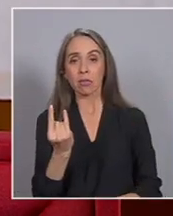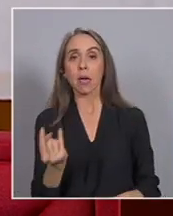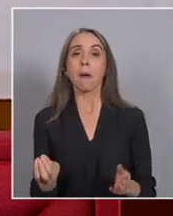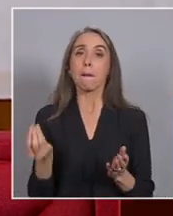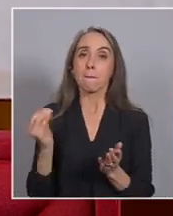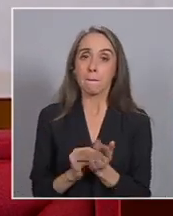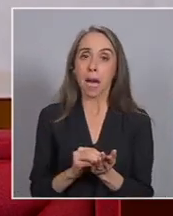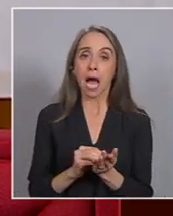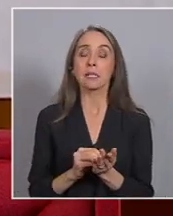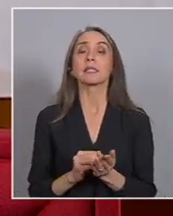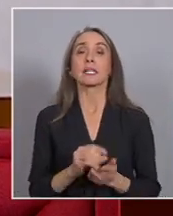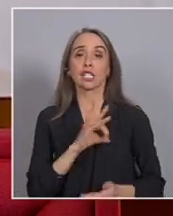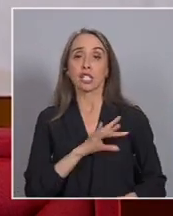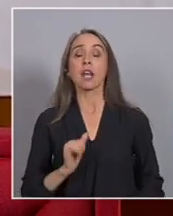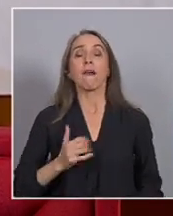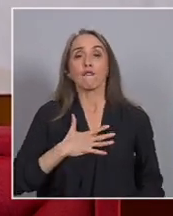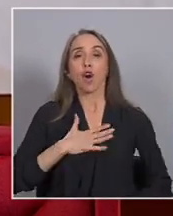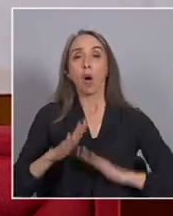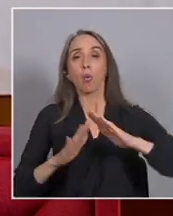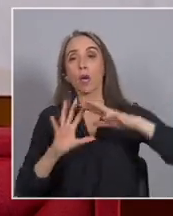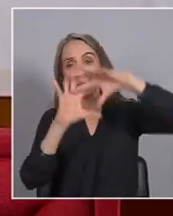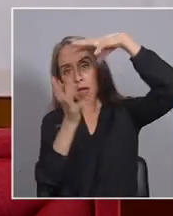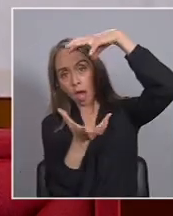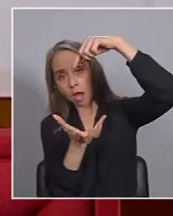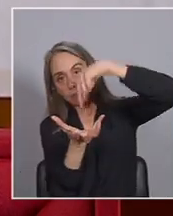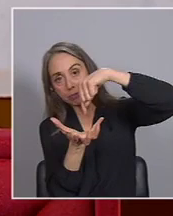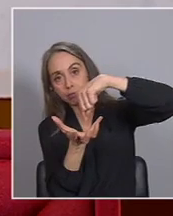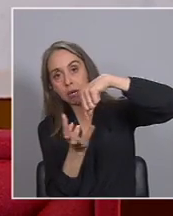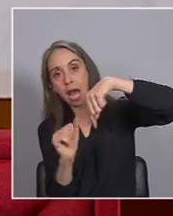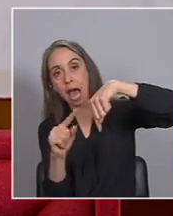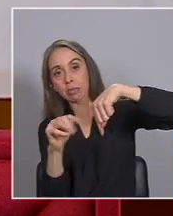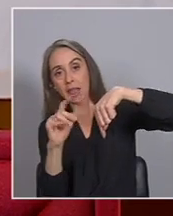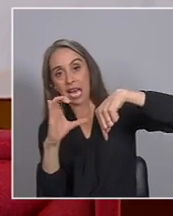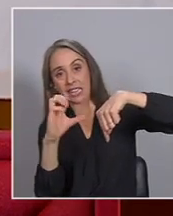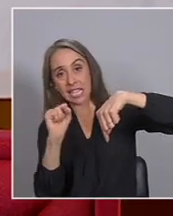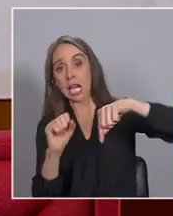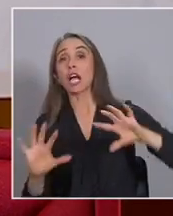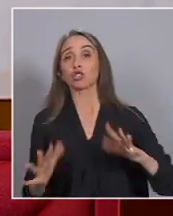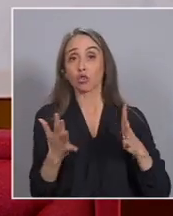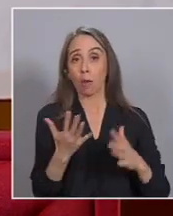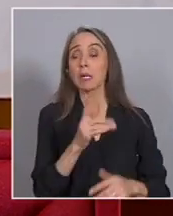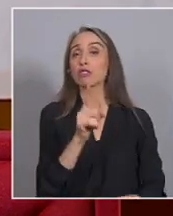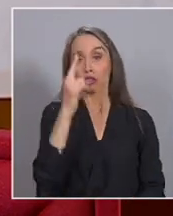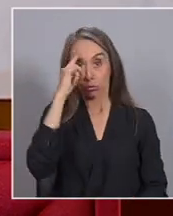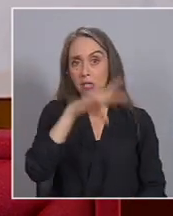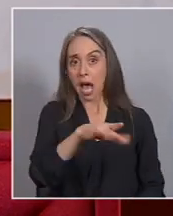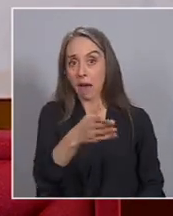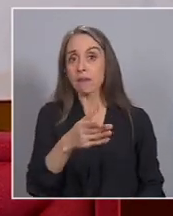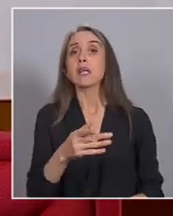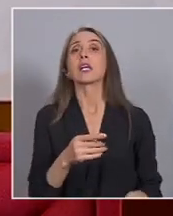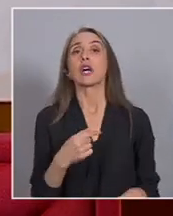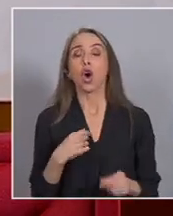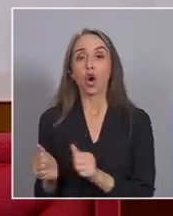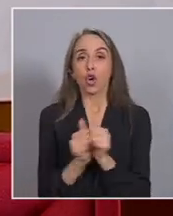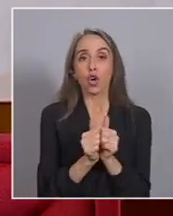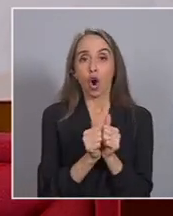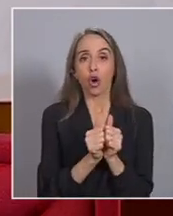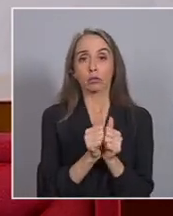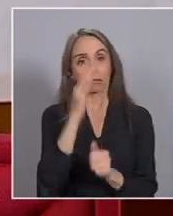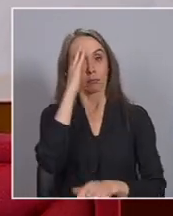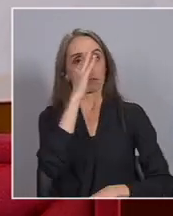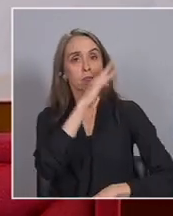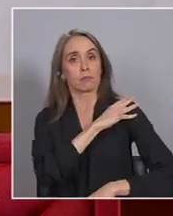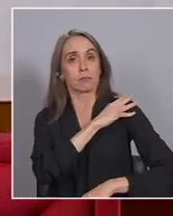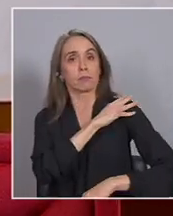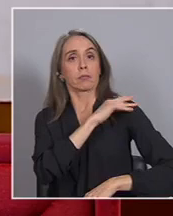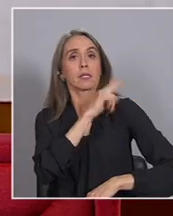reforzar nuestra vocación antártica, y esto lo saben, no es sorpresa, lo hemos conversado, viajaré en conjunto con los comandantes